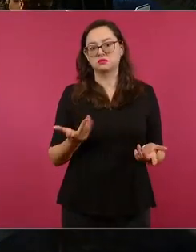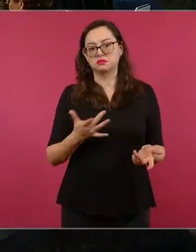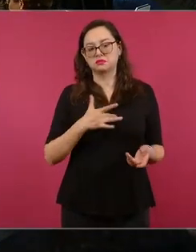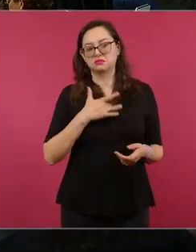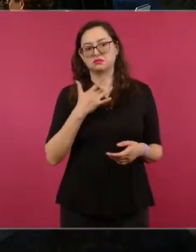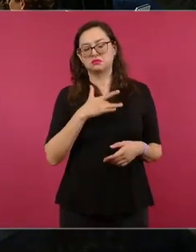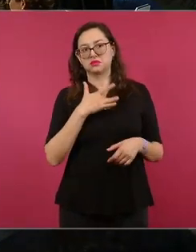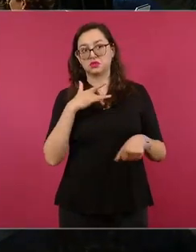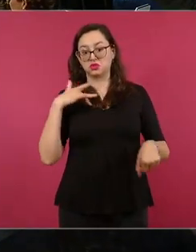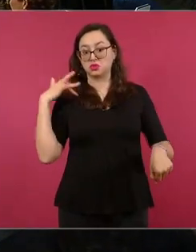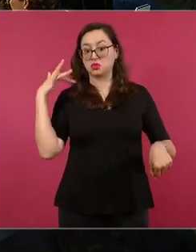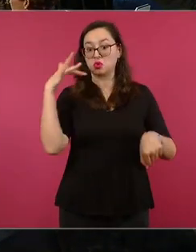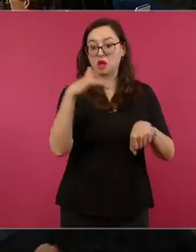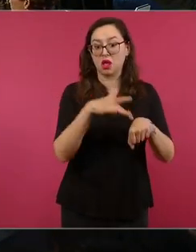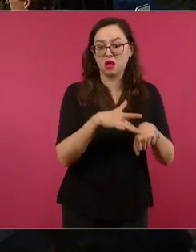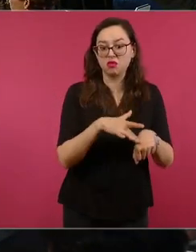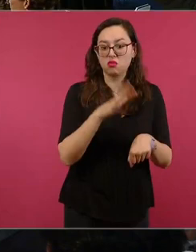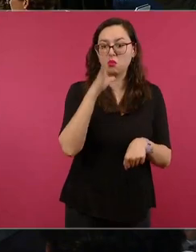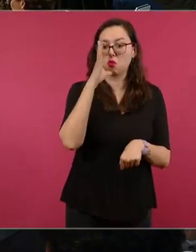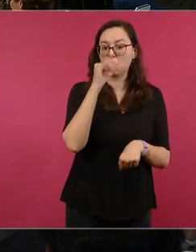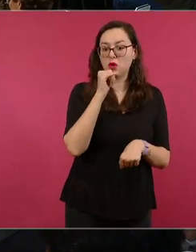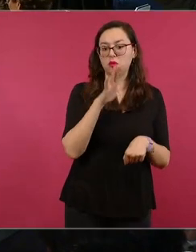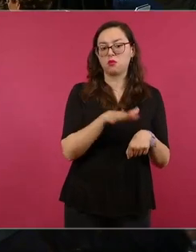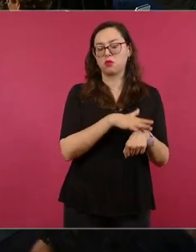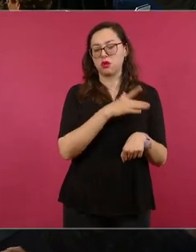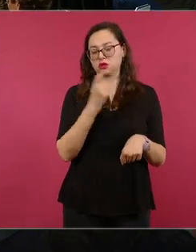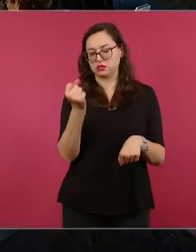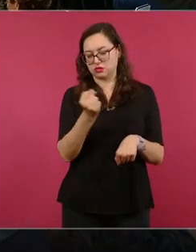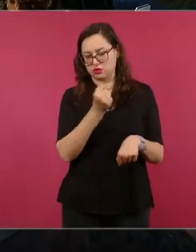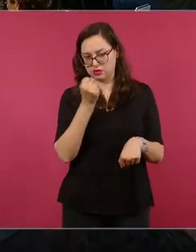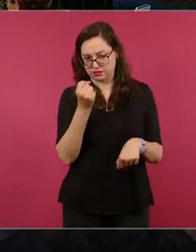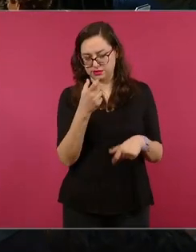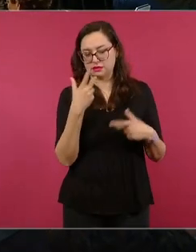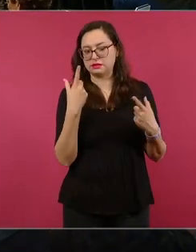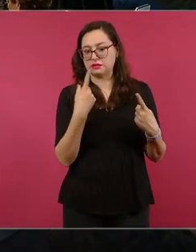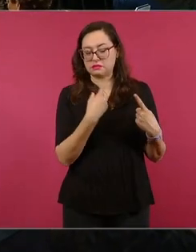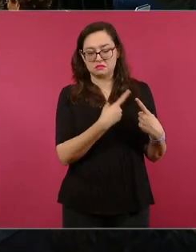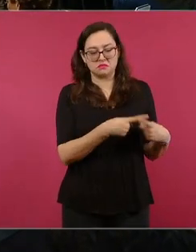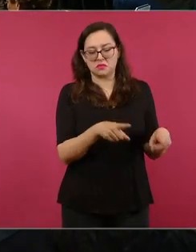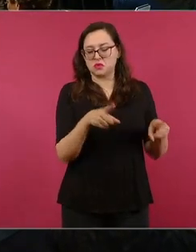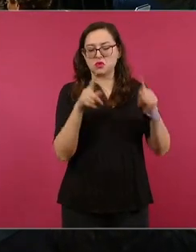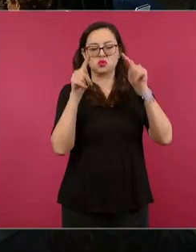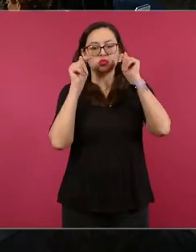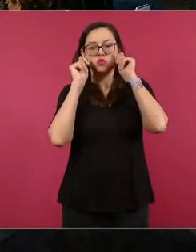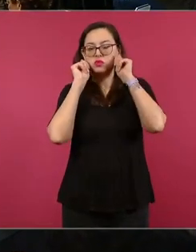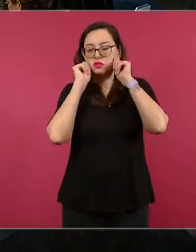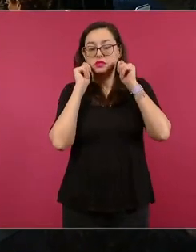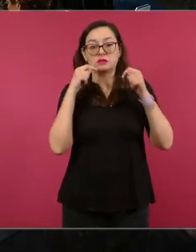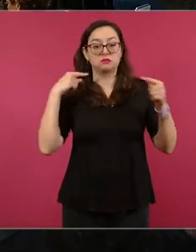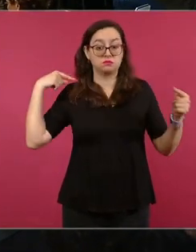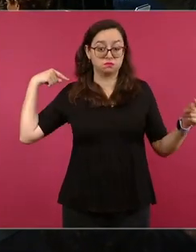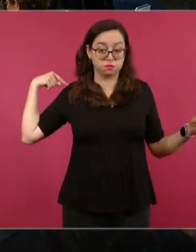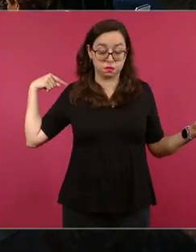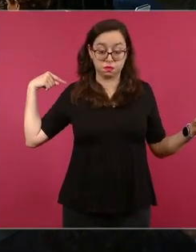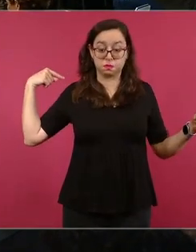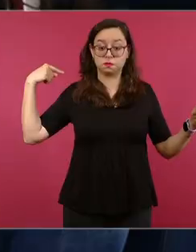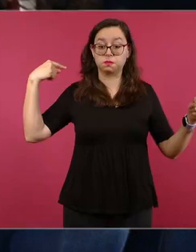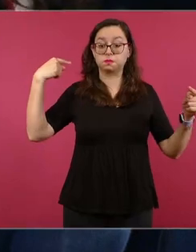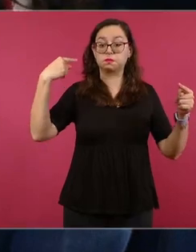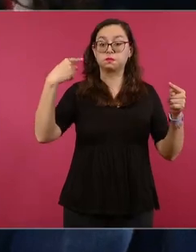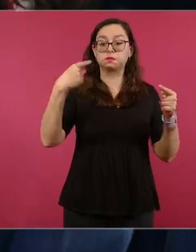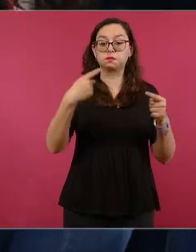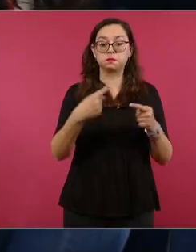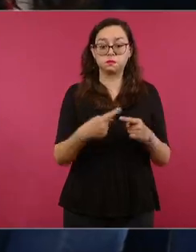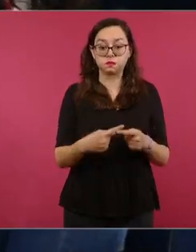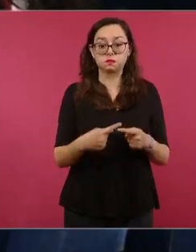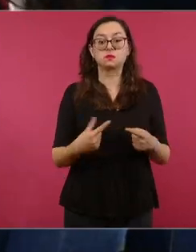sido, la cosmogonía y profundo simbolismo de este rito, patrimonio cultural inmaterial de la humanidad, sigue